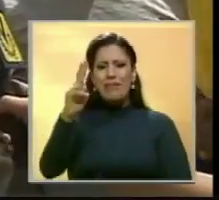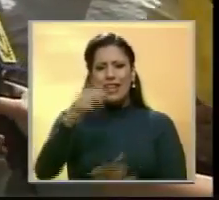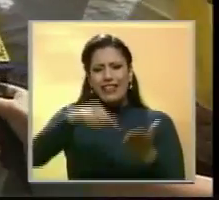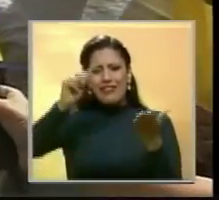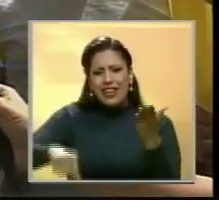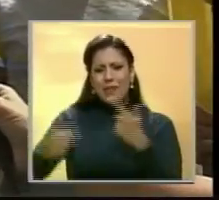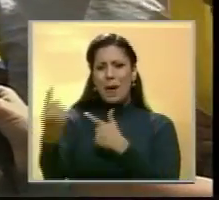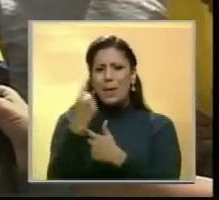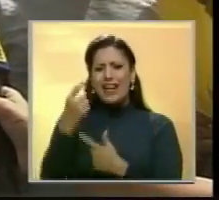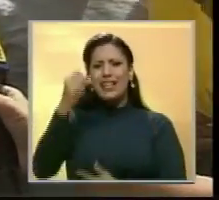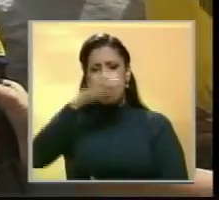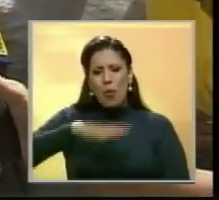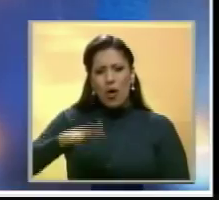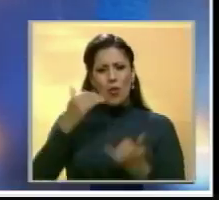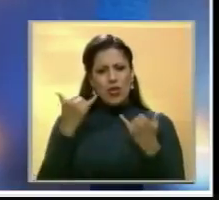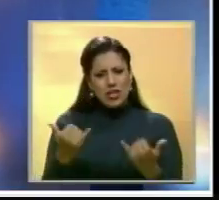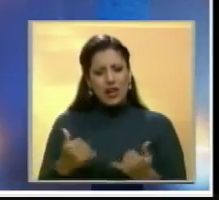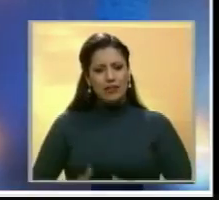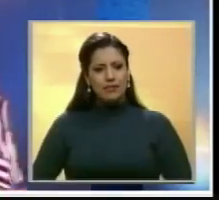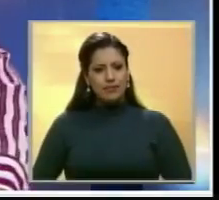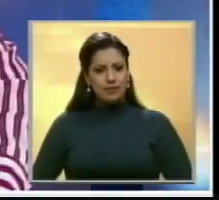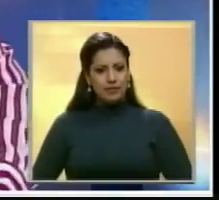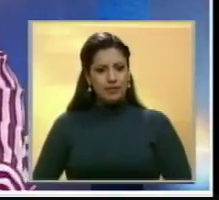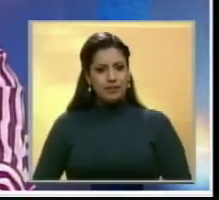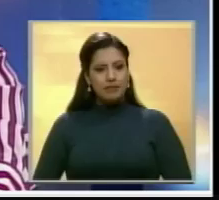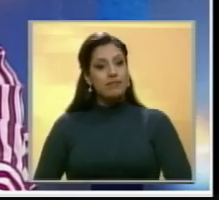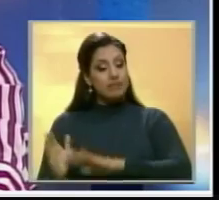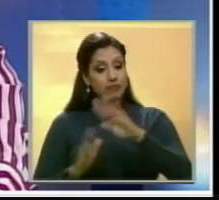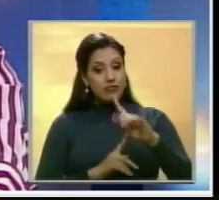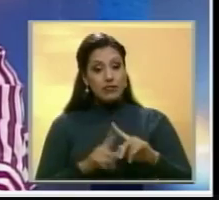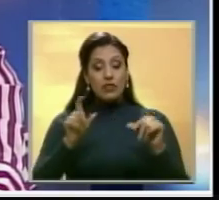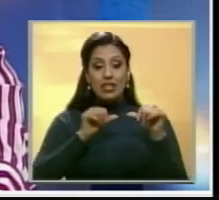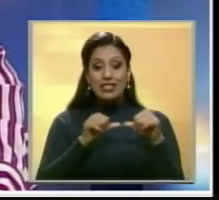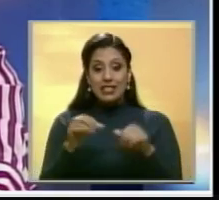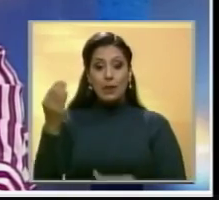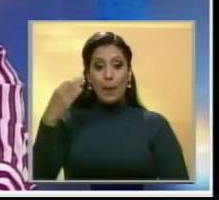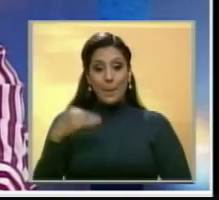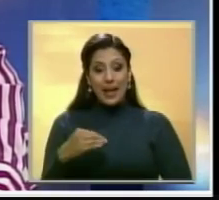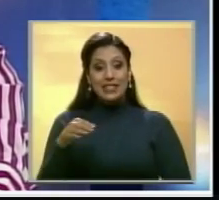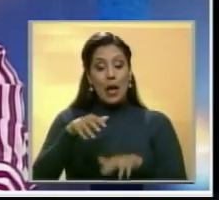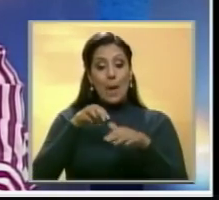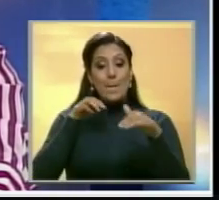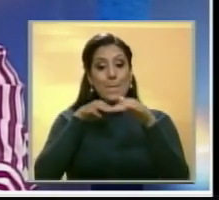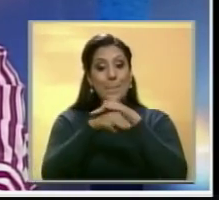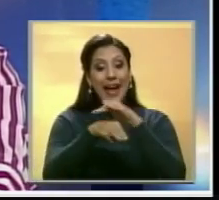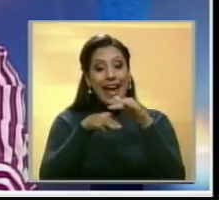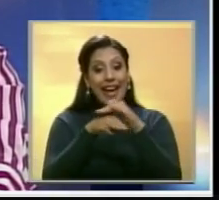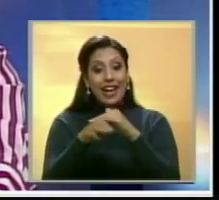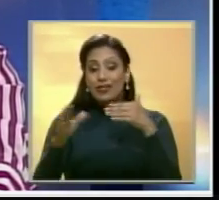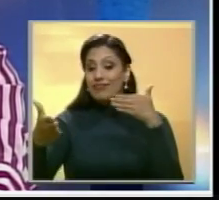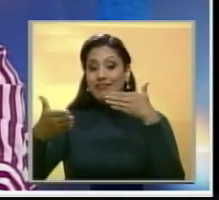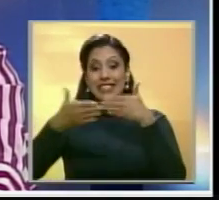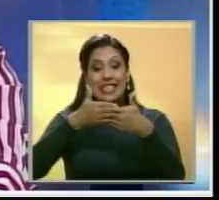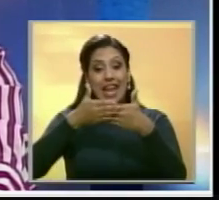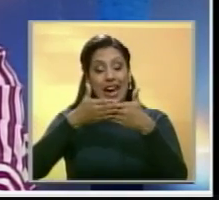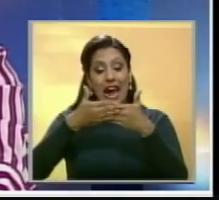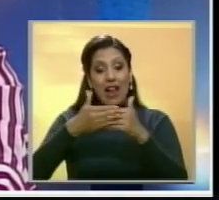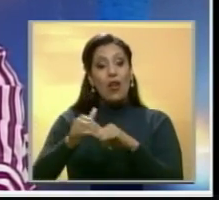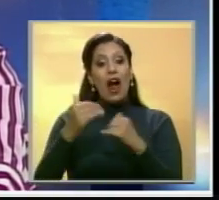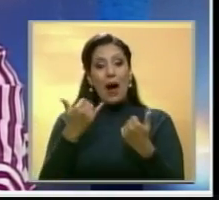el referendo revocatorio ya. Bueno, continuamos con más. El Metro de Caracas anunció el cierre de varias